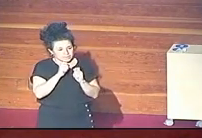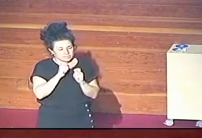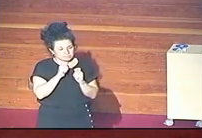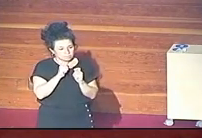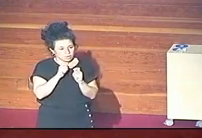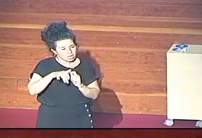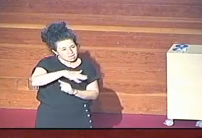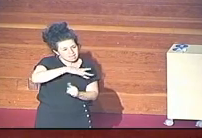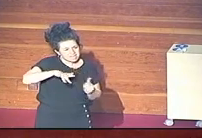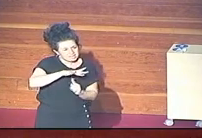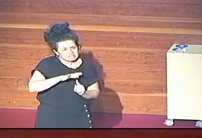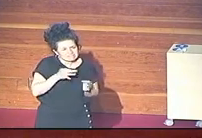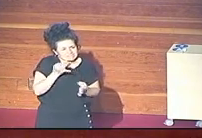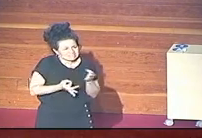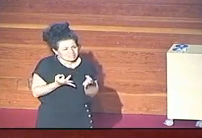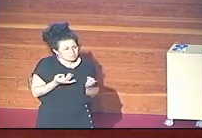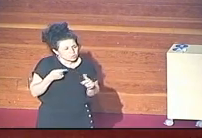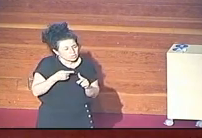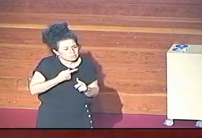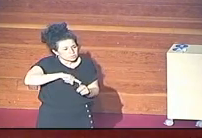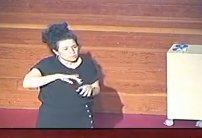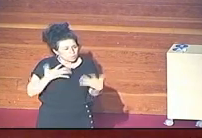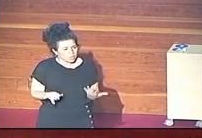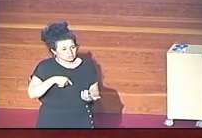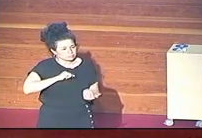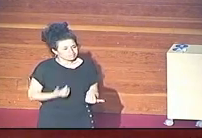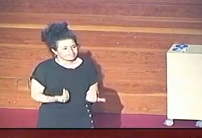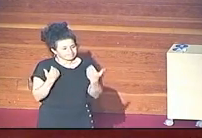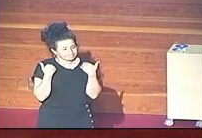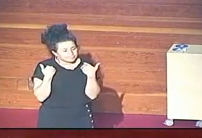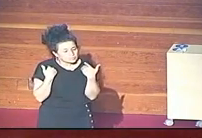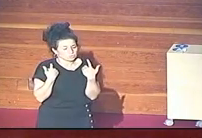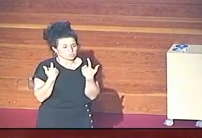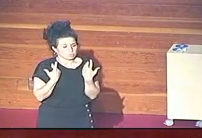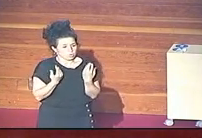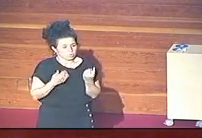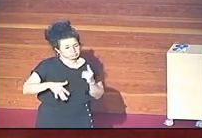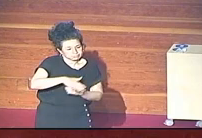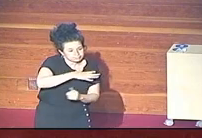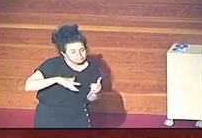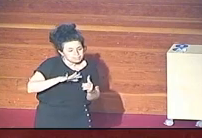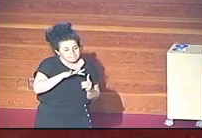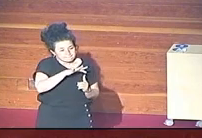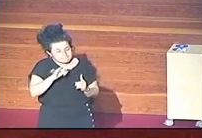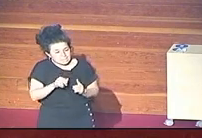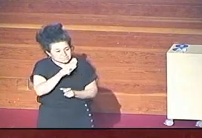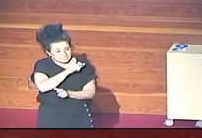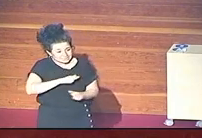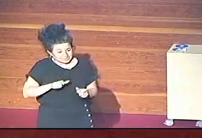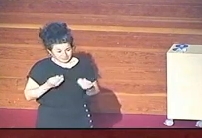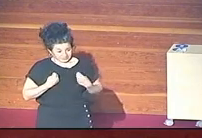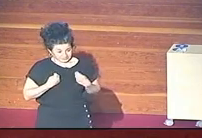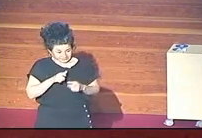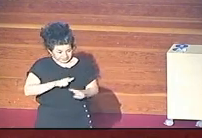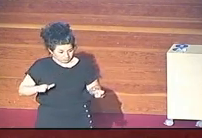bueno pues nos ocupamos de los temas relacionados con biodiversidad y sobre todo de las interacciones de los seres vivos con su entorno nosotros no hablamos